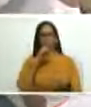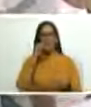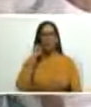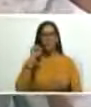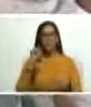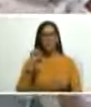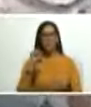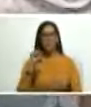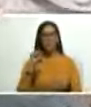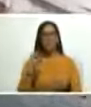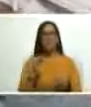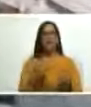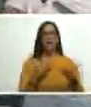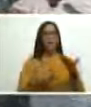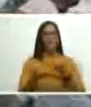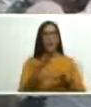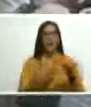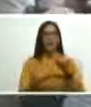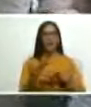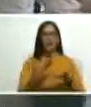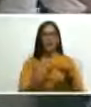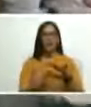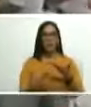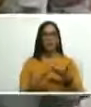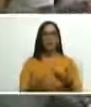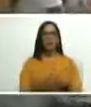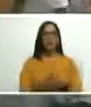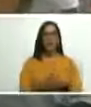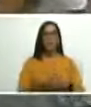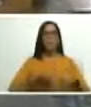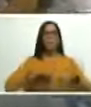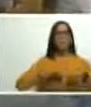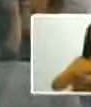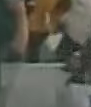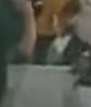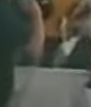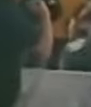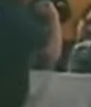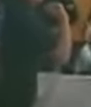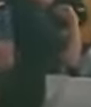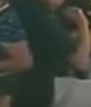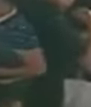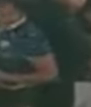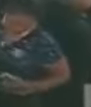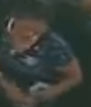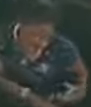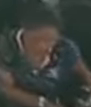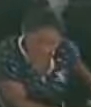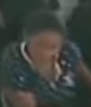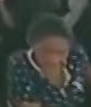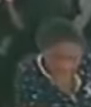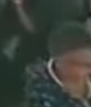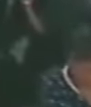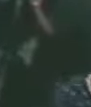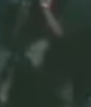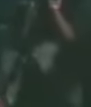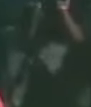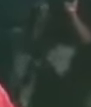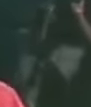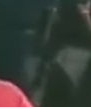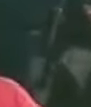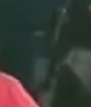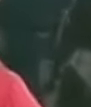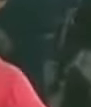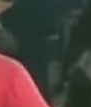Maduro, ha compartido con los diversos movimientos sociales que integran el Congreso de la Nueva Época para